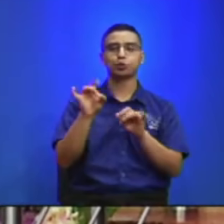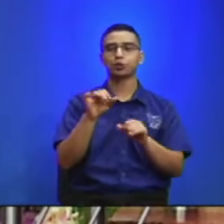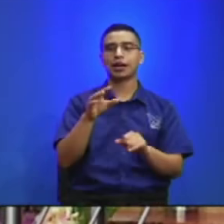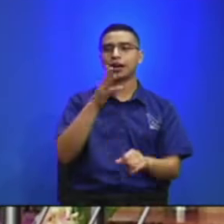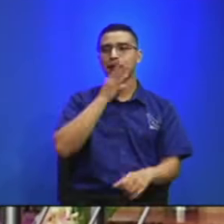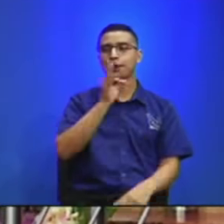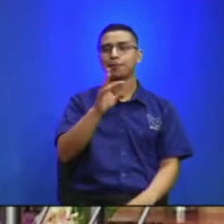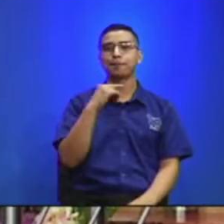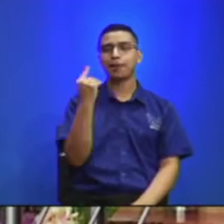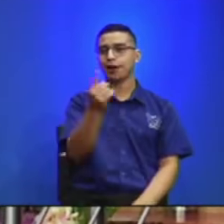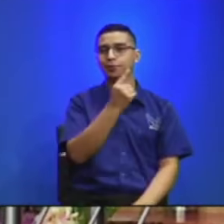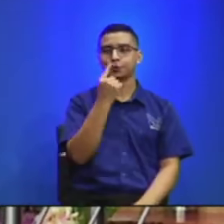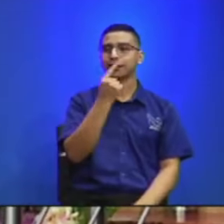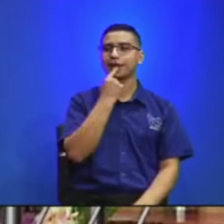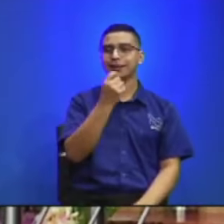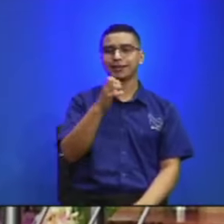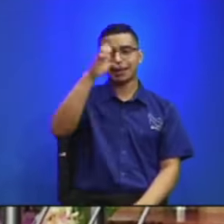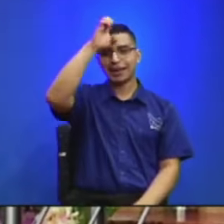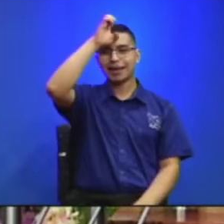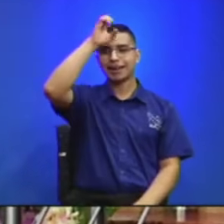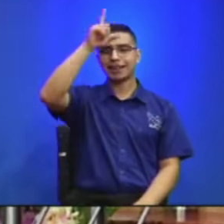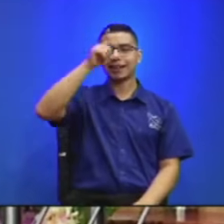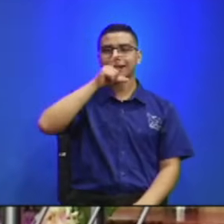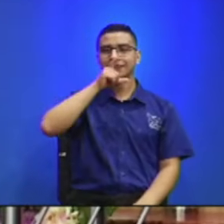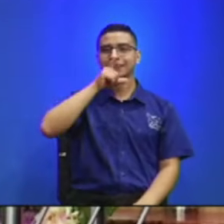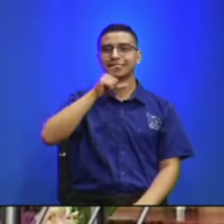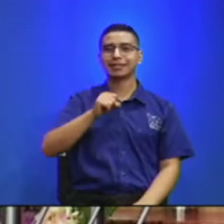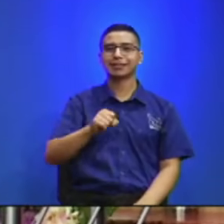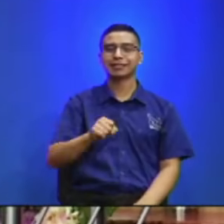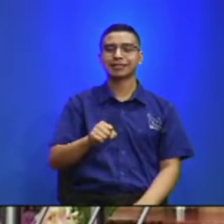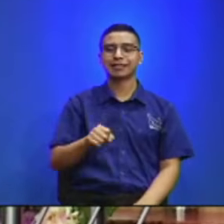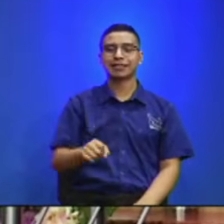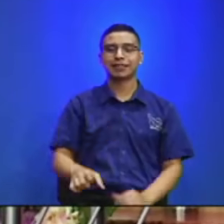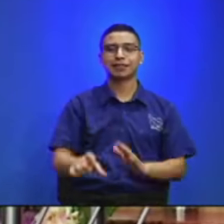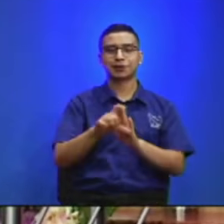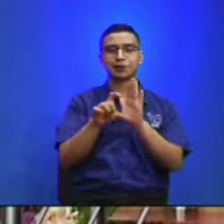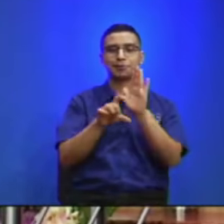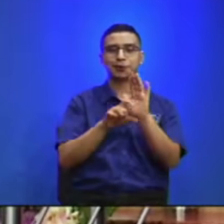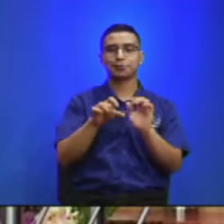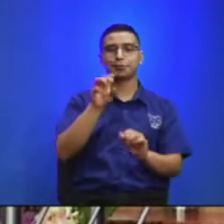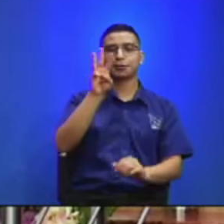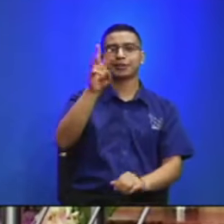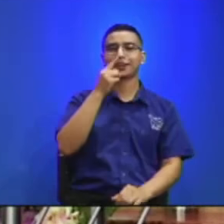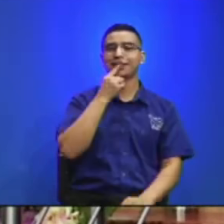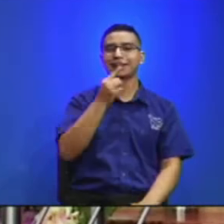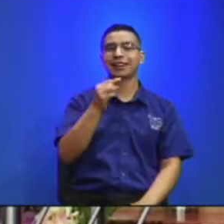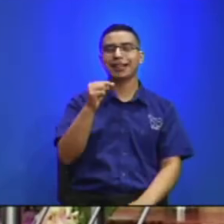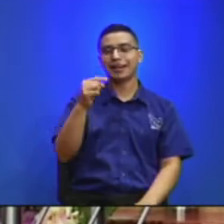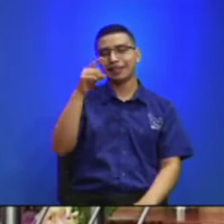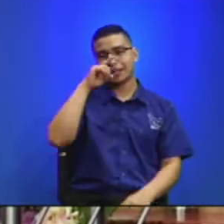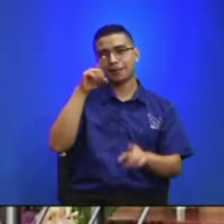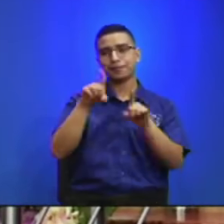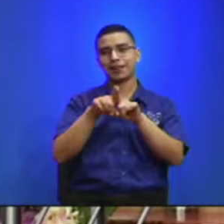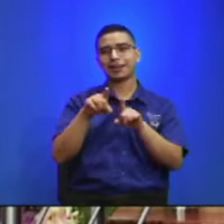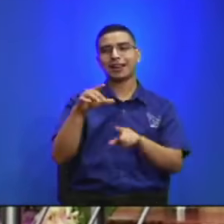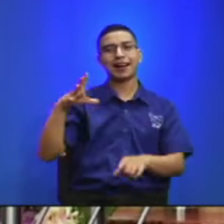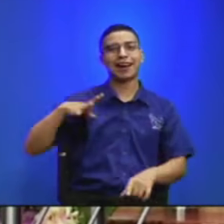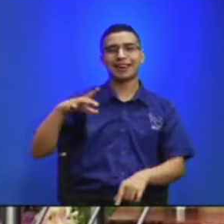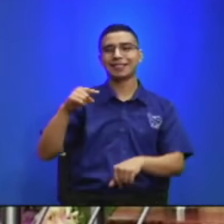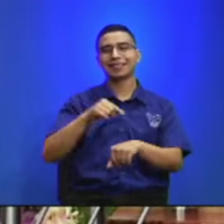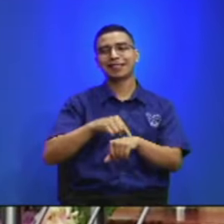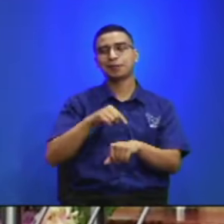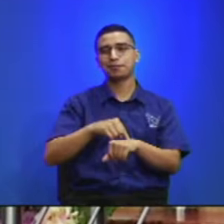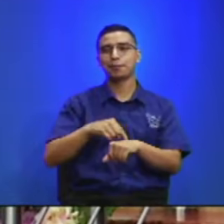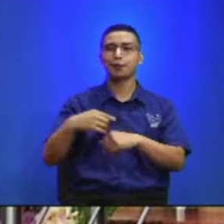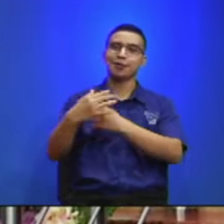3 hay tiempo para todo hay tiempo de abrazar y hay tiempo de rechazar el abrazo así